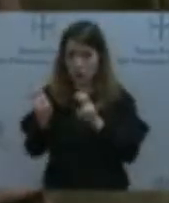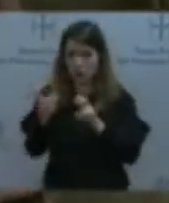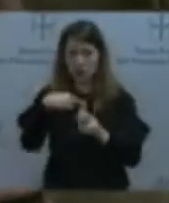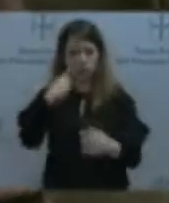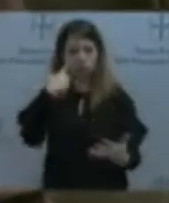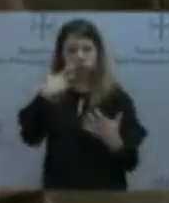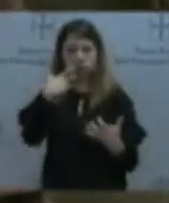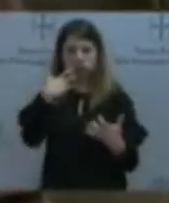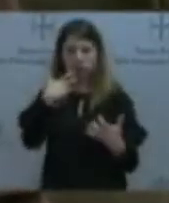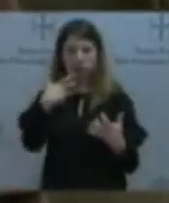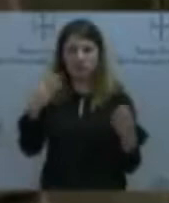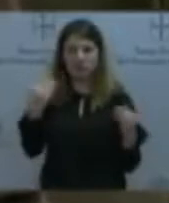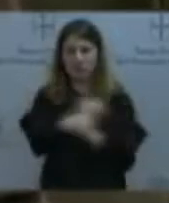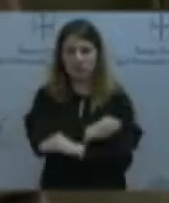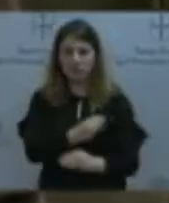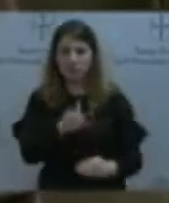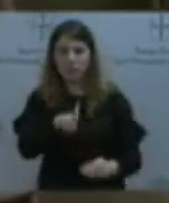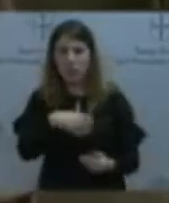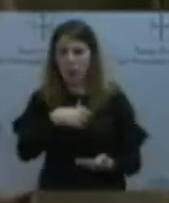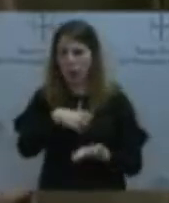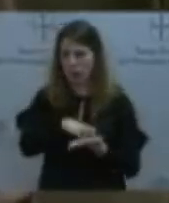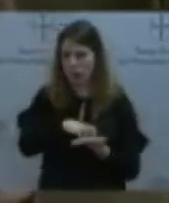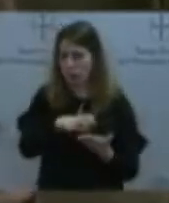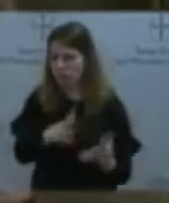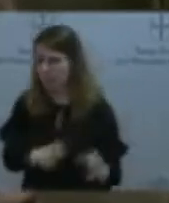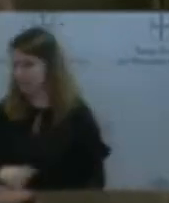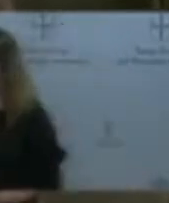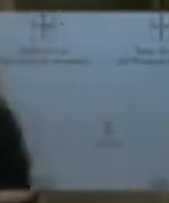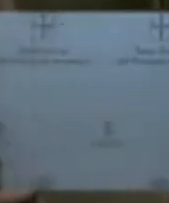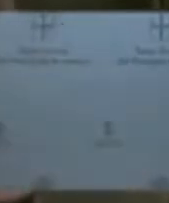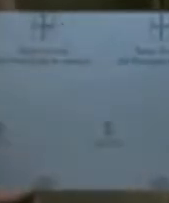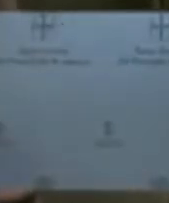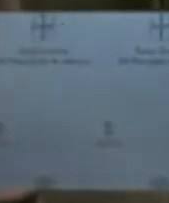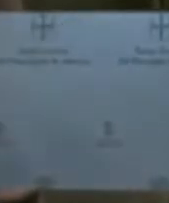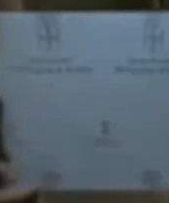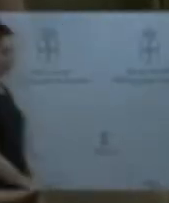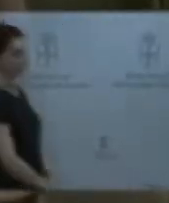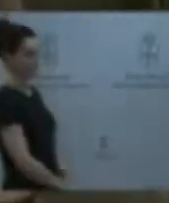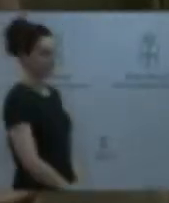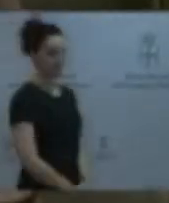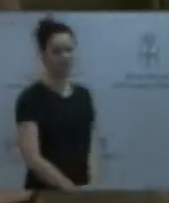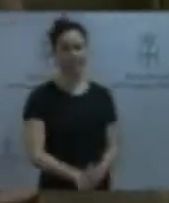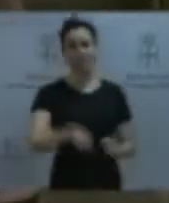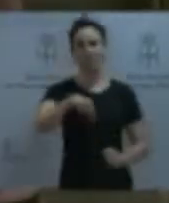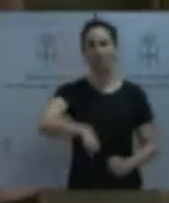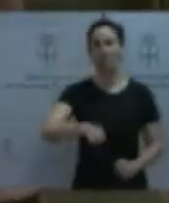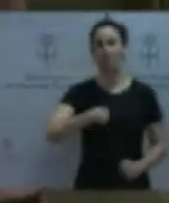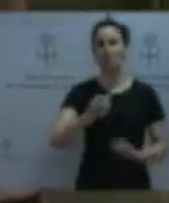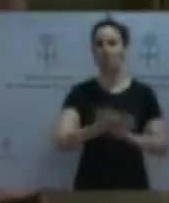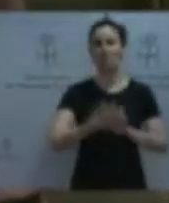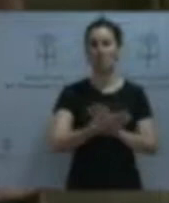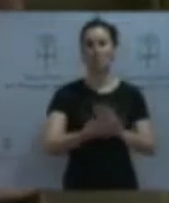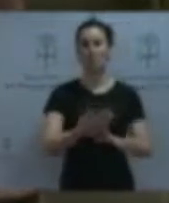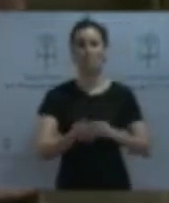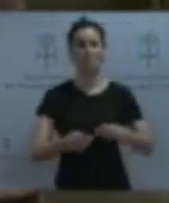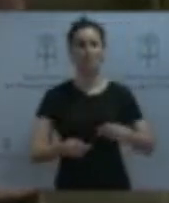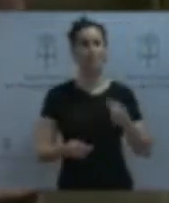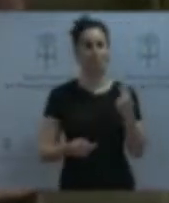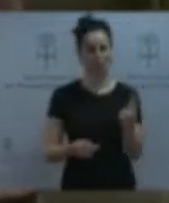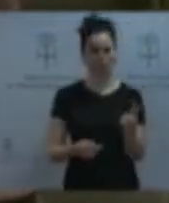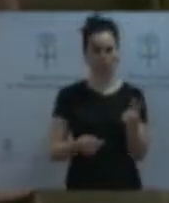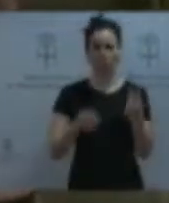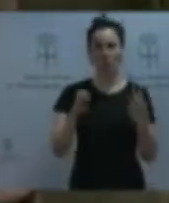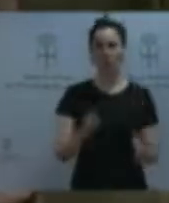estar hablando de supuestas irregularidades. Hoy le hablaré de dos de ellas, que afectan directamente a la evaluación de